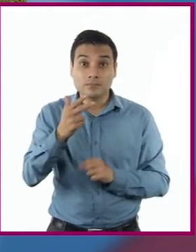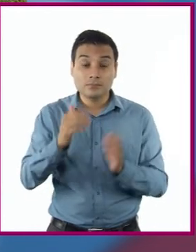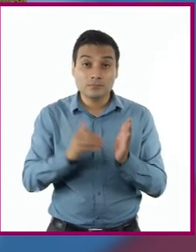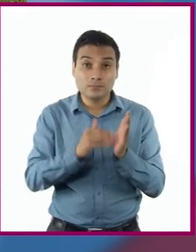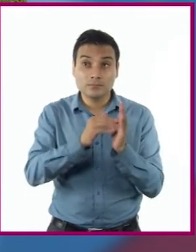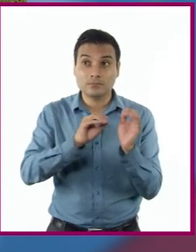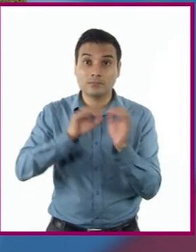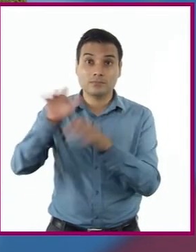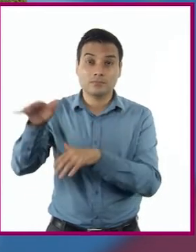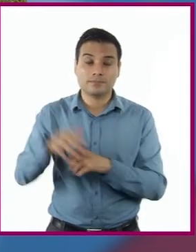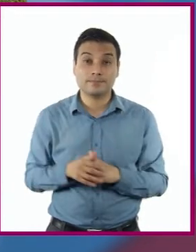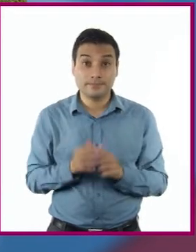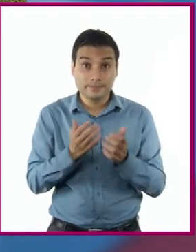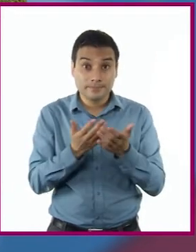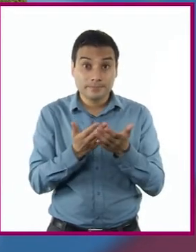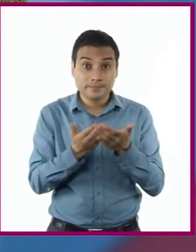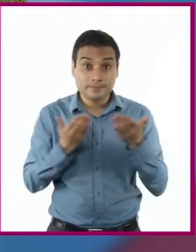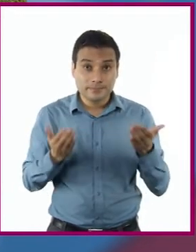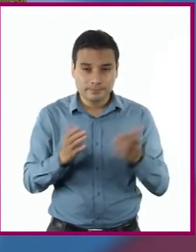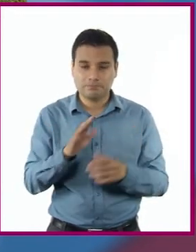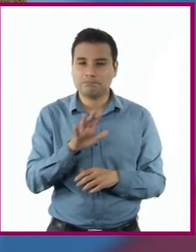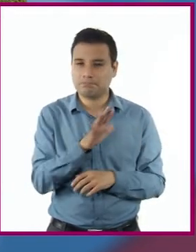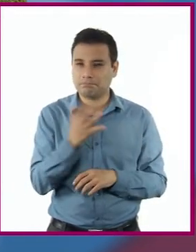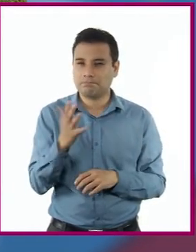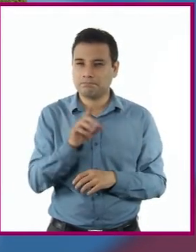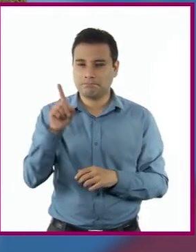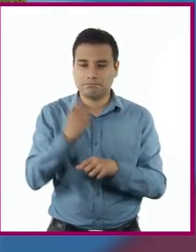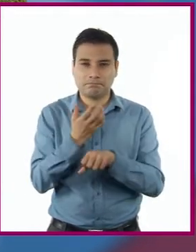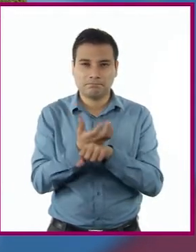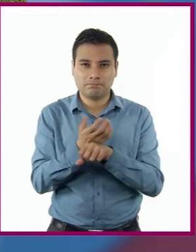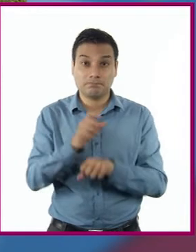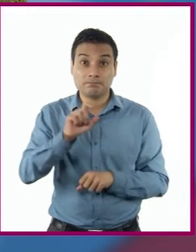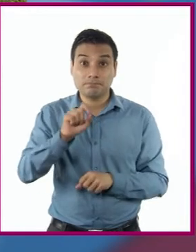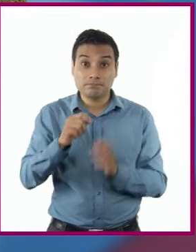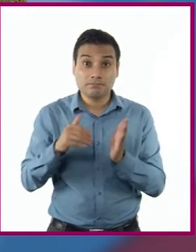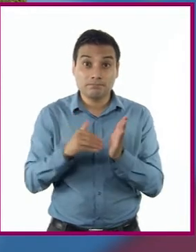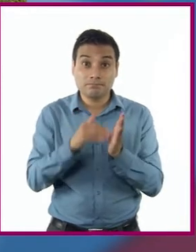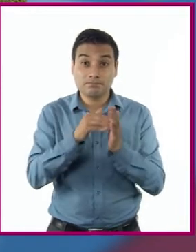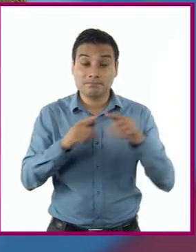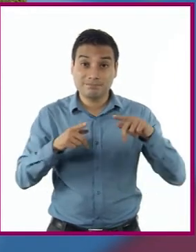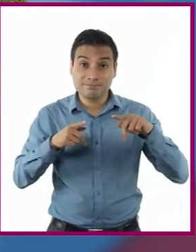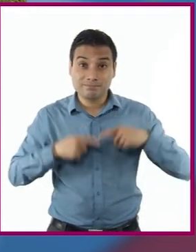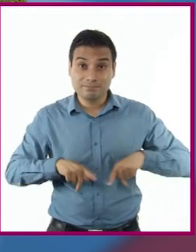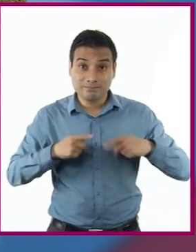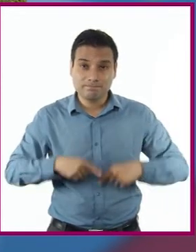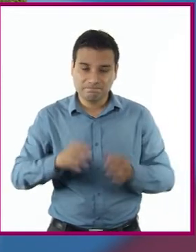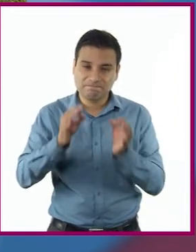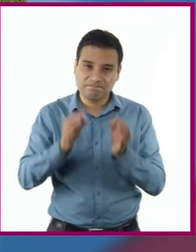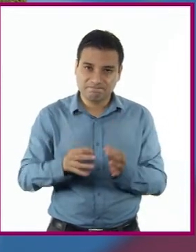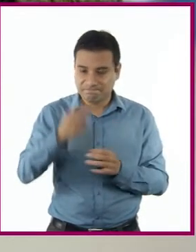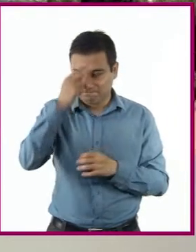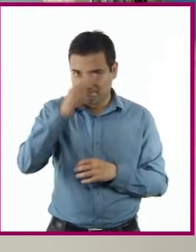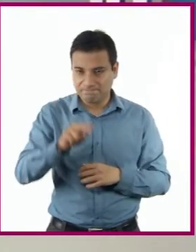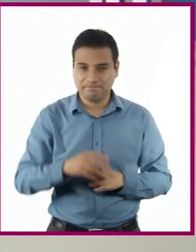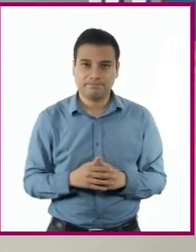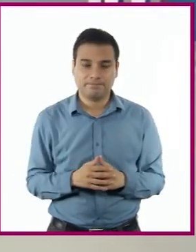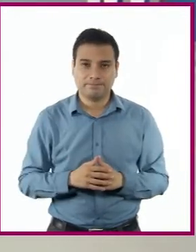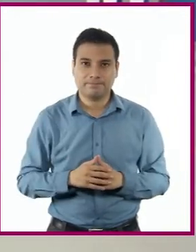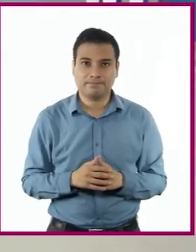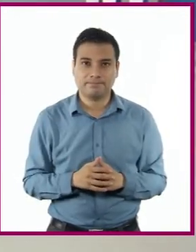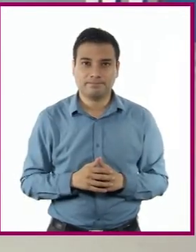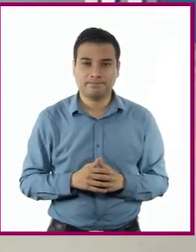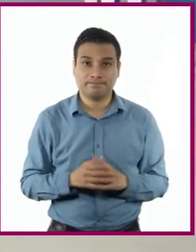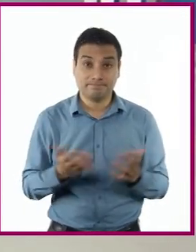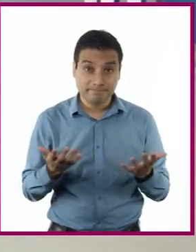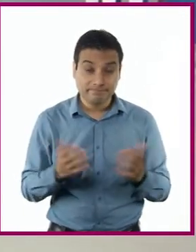millones. Actualmente, se estima que viven ahí más de 20 millones de personas de origen mexicano. A